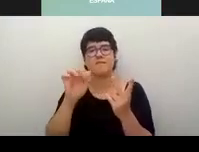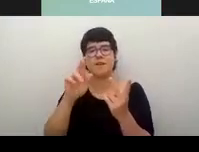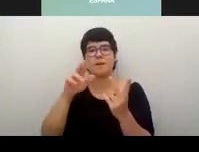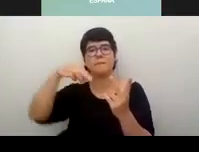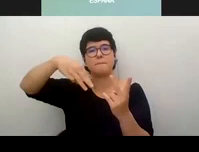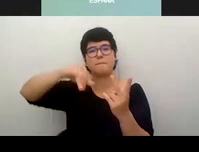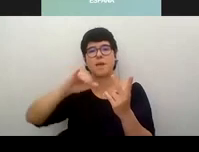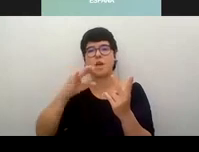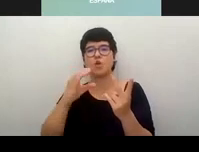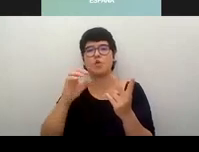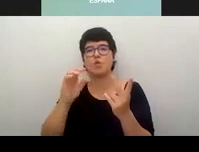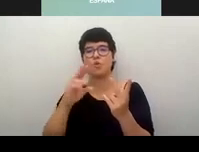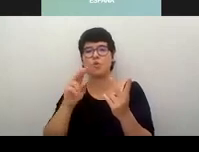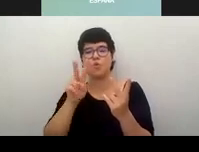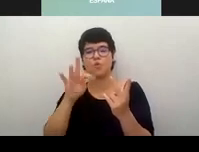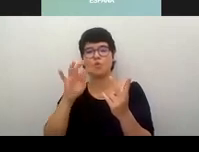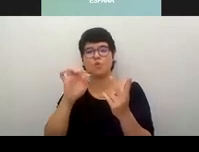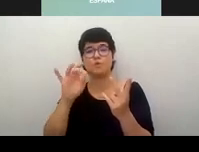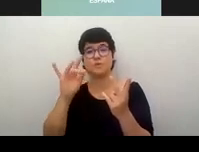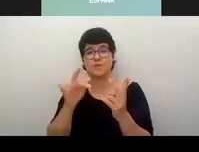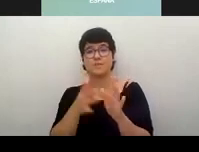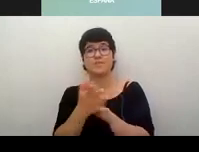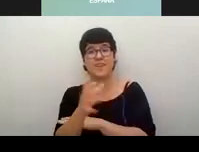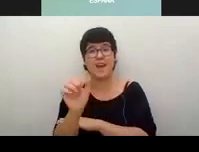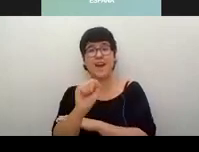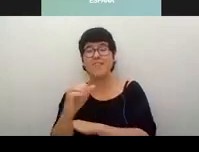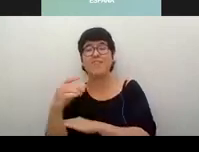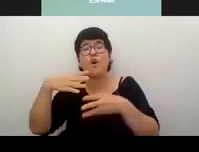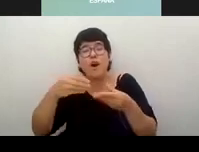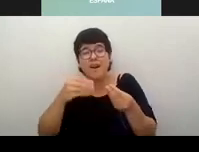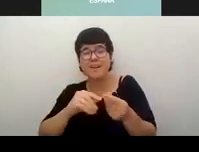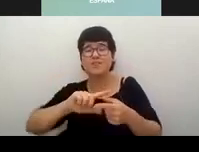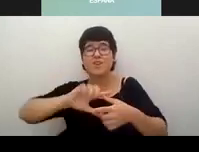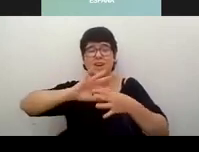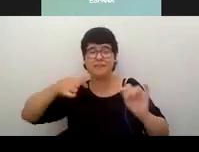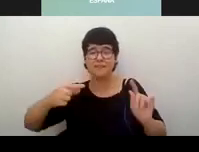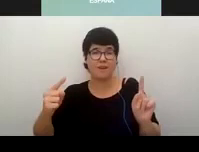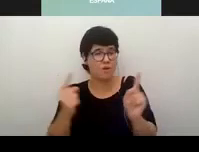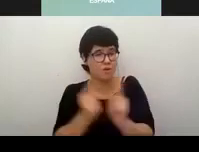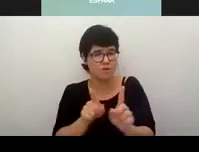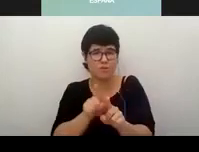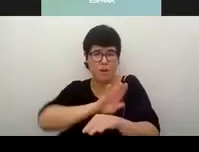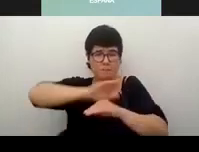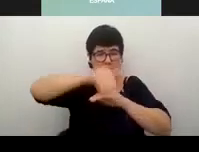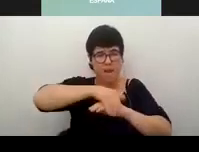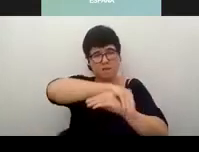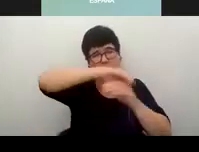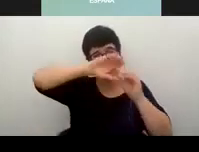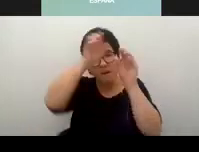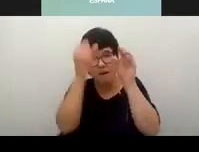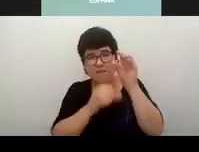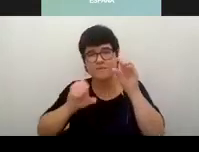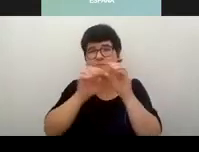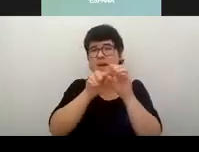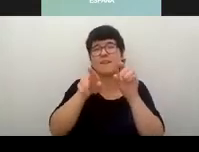butirato que comentábamos antes, los ácidos grasos de cadena corta, que son los que van a poner los parches a nivel de la mucosa para evitar que pasen los gérmenes a la sangre,